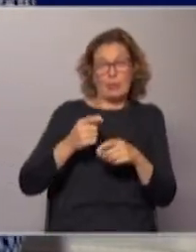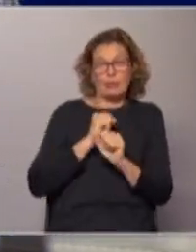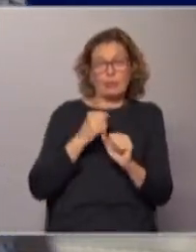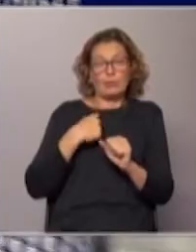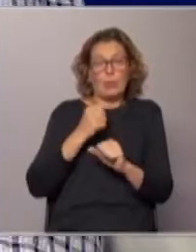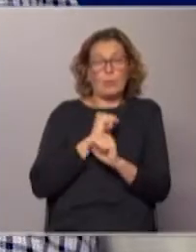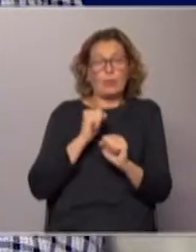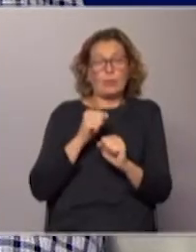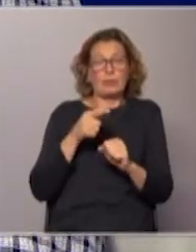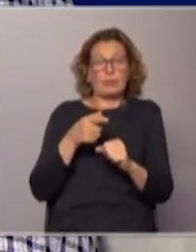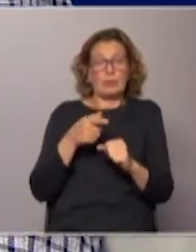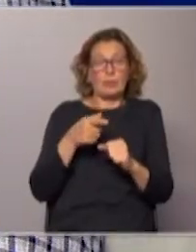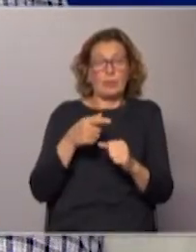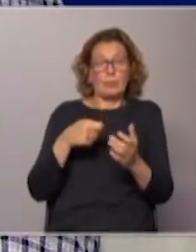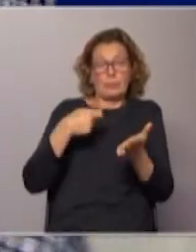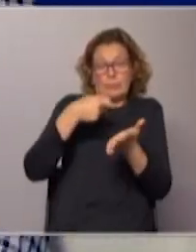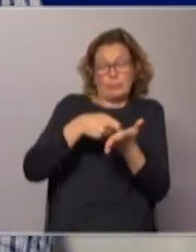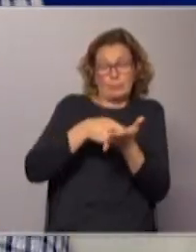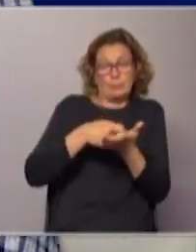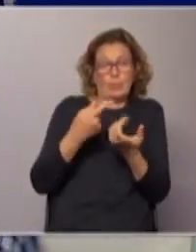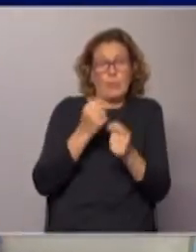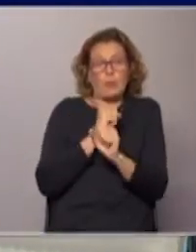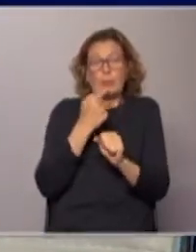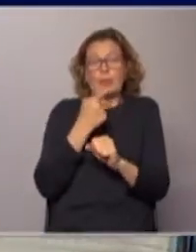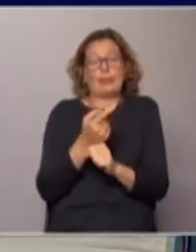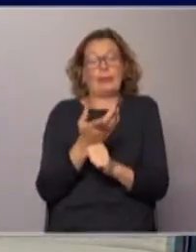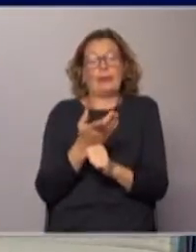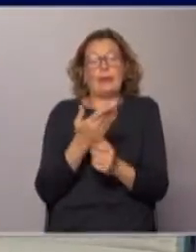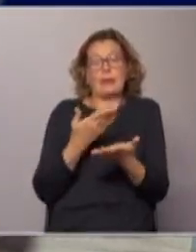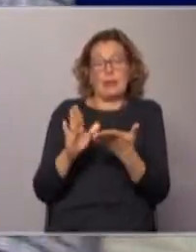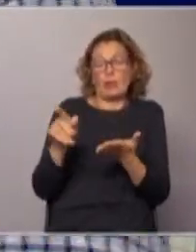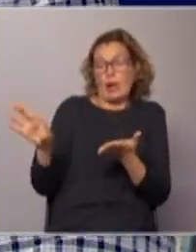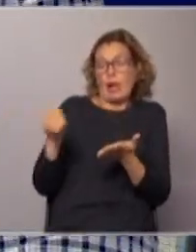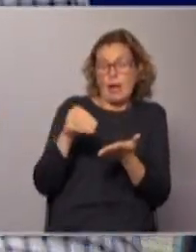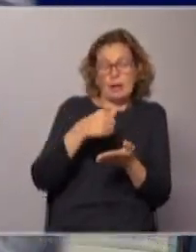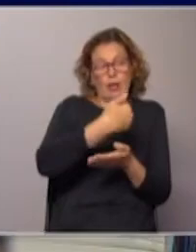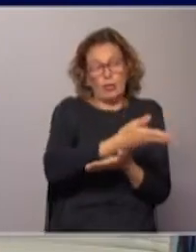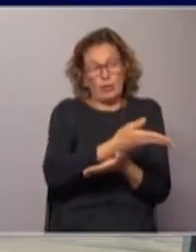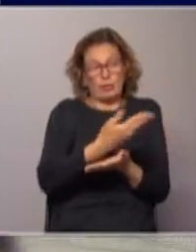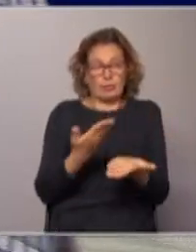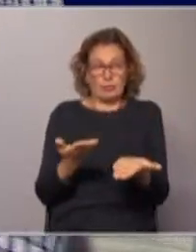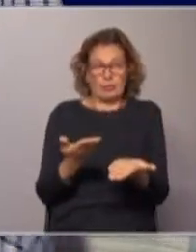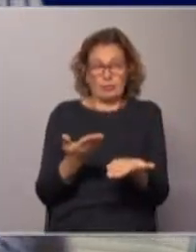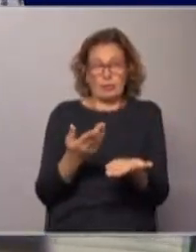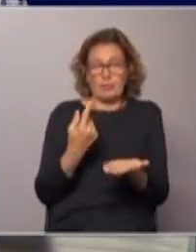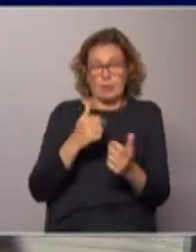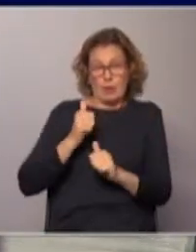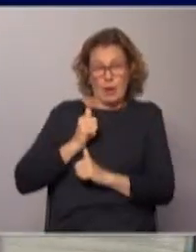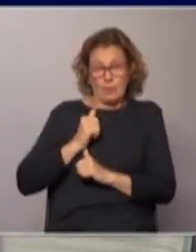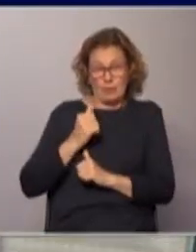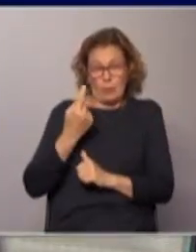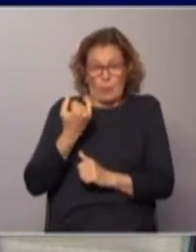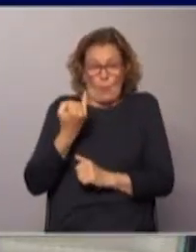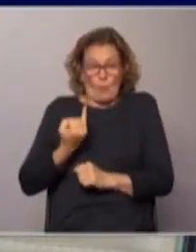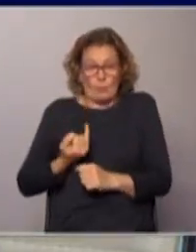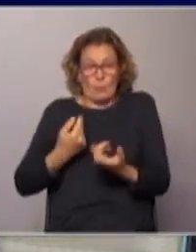porque no tenemos iniciativa presupuestaria nosotros podemos decir sacó de acá y le doy a este saco de la calle pero que ha habido podría haber